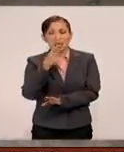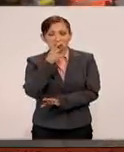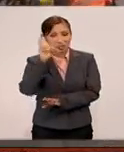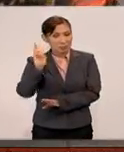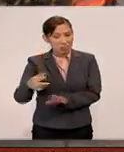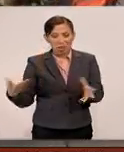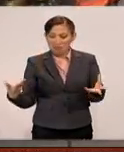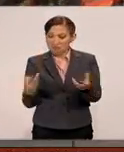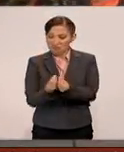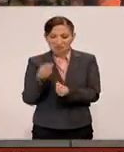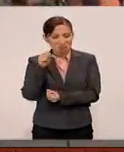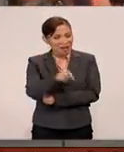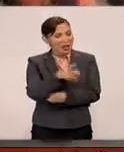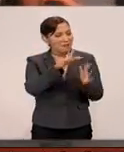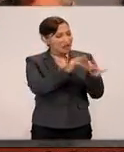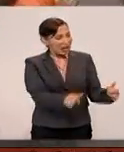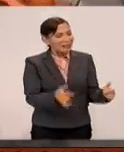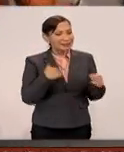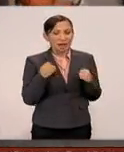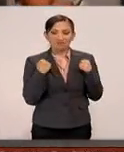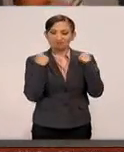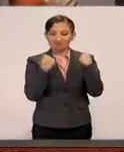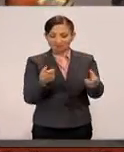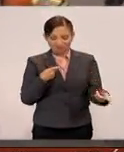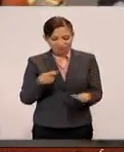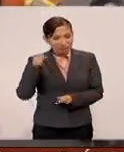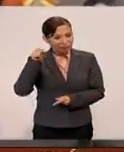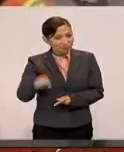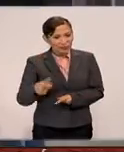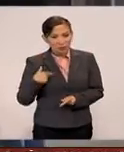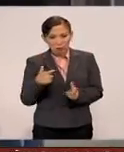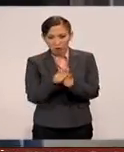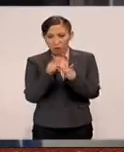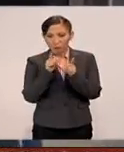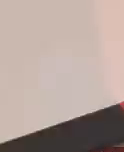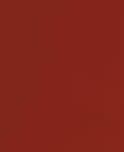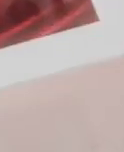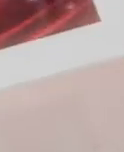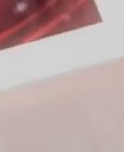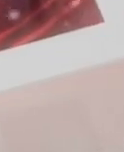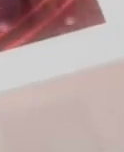que junto a los de París fueron orquestados por la misma célula terrorista.